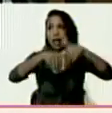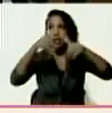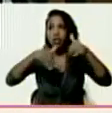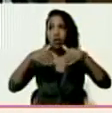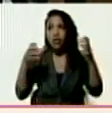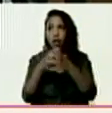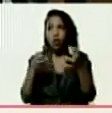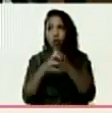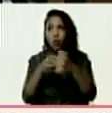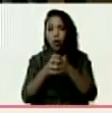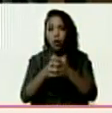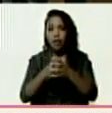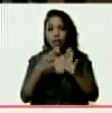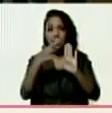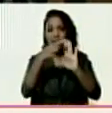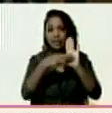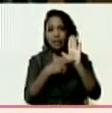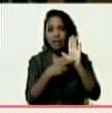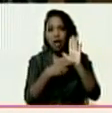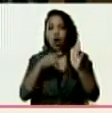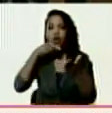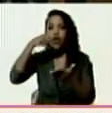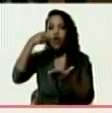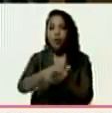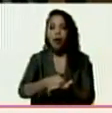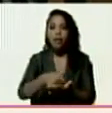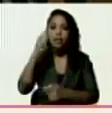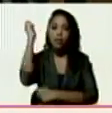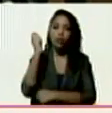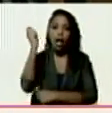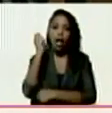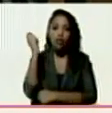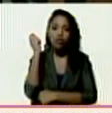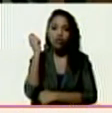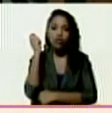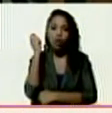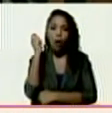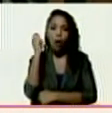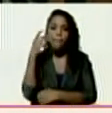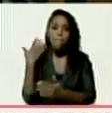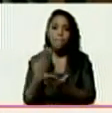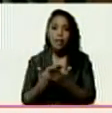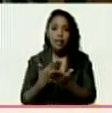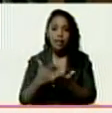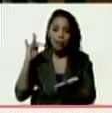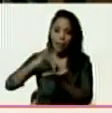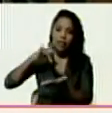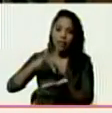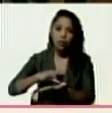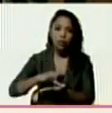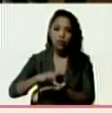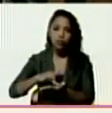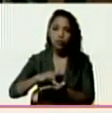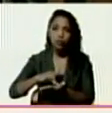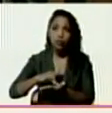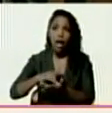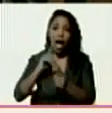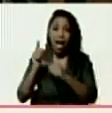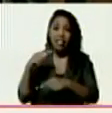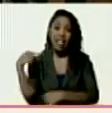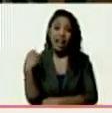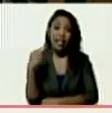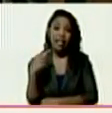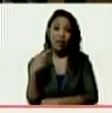con el quórum reglamentario, nombrar diputados presentes. Y allí, ante la negativa